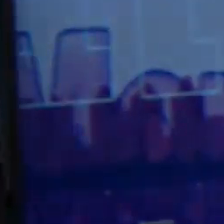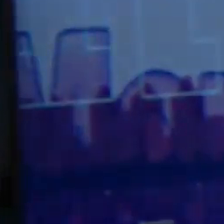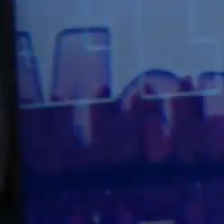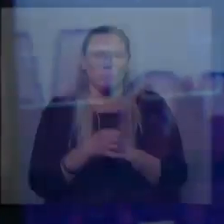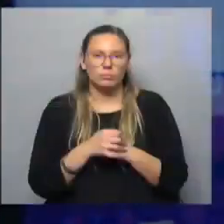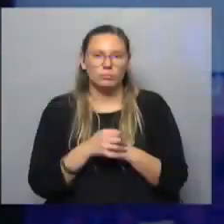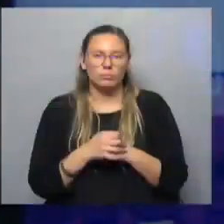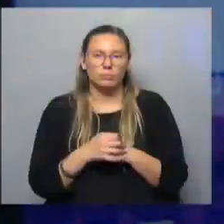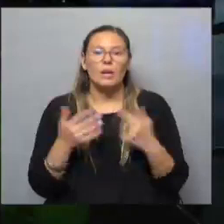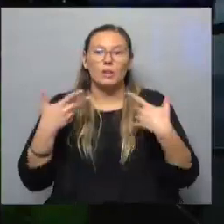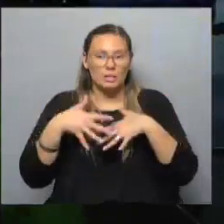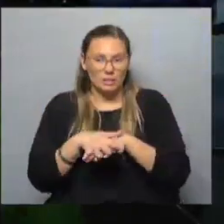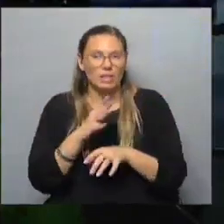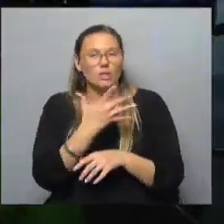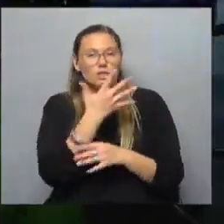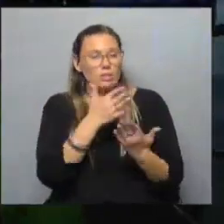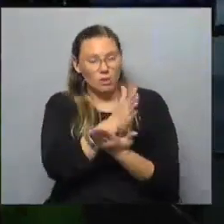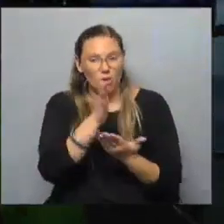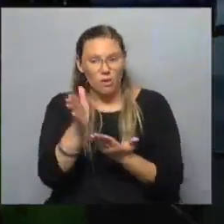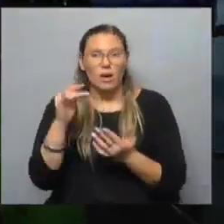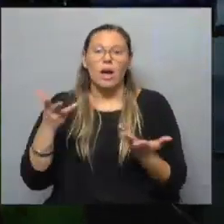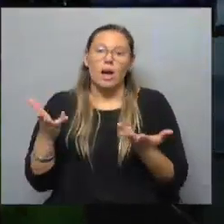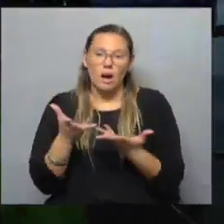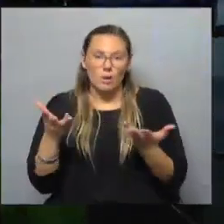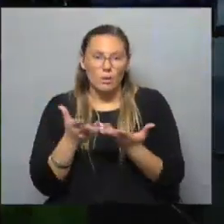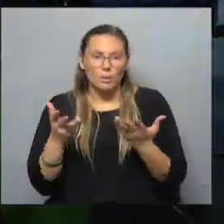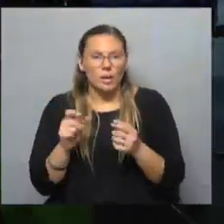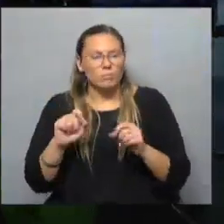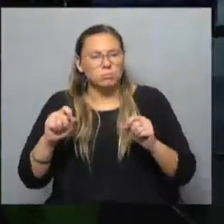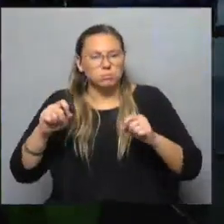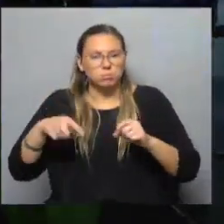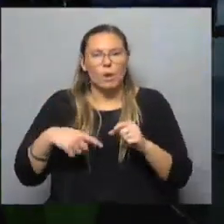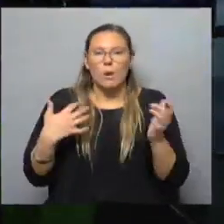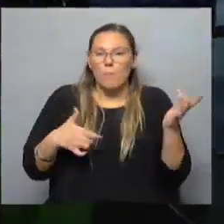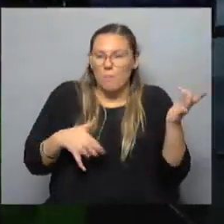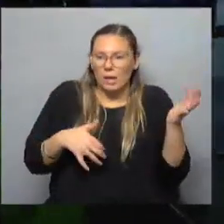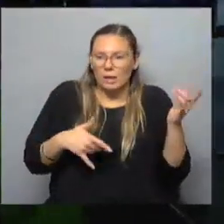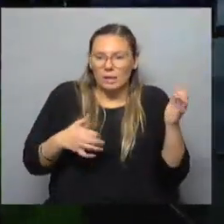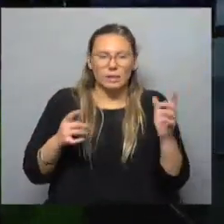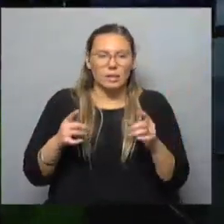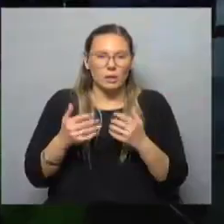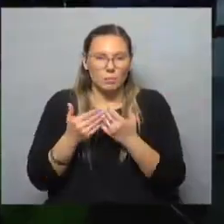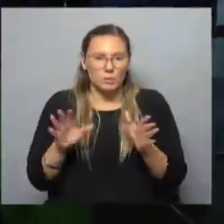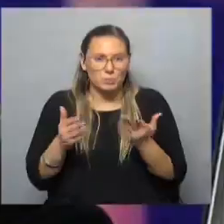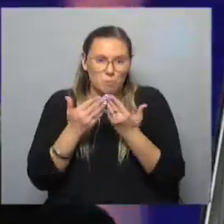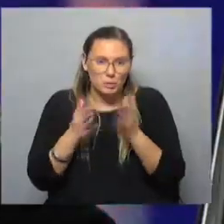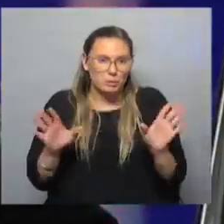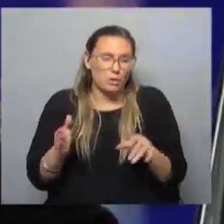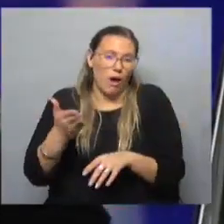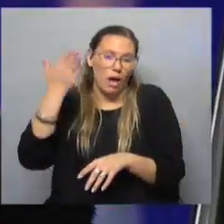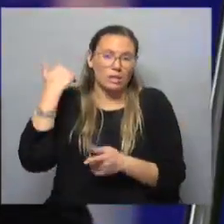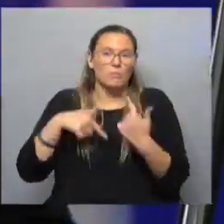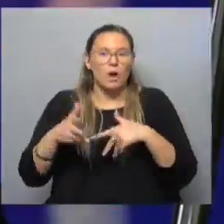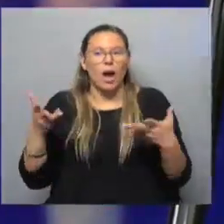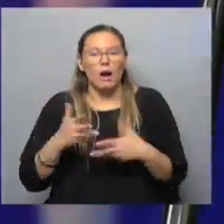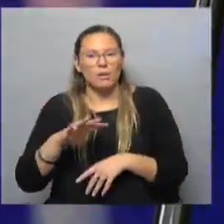de Cinco Estaciones también. Sí, bueno, ahora como que institucionalizamos a nuestro bajista que toca con nosotros desde el principio de los tiempos, pero ahora